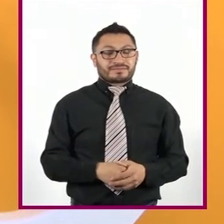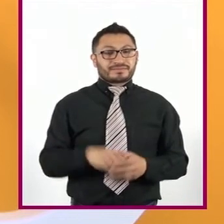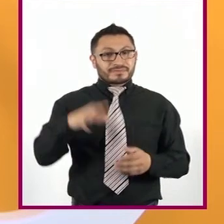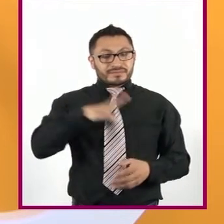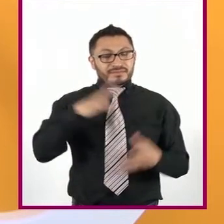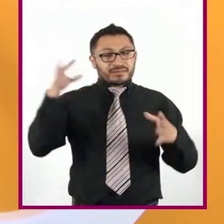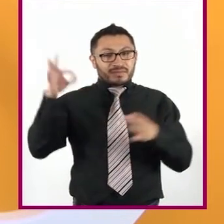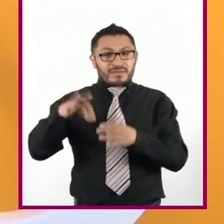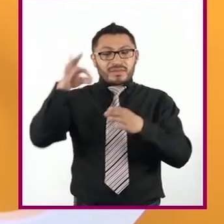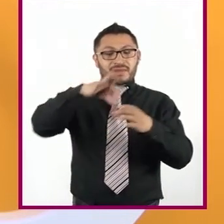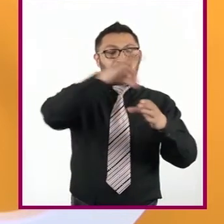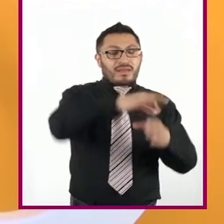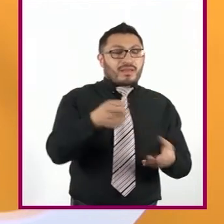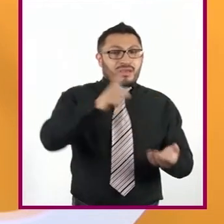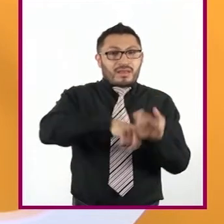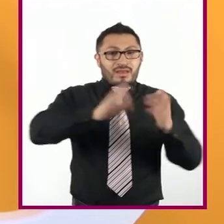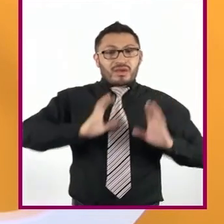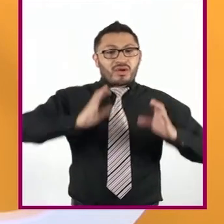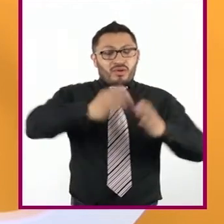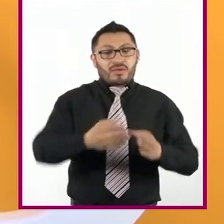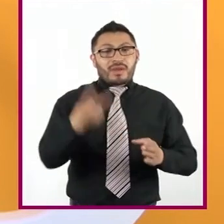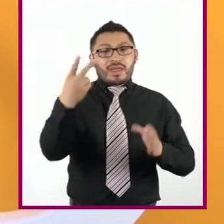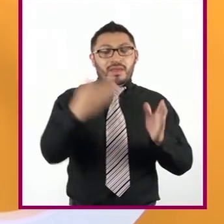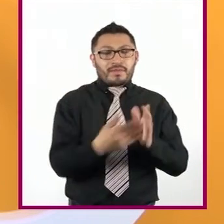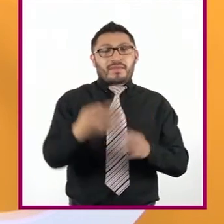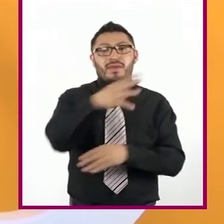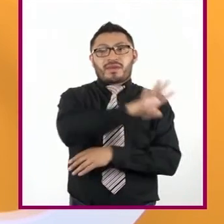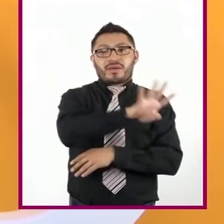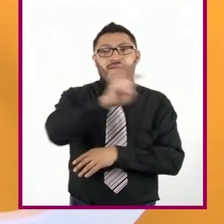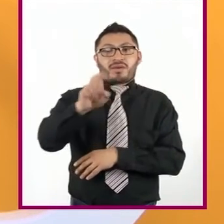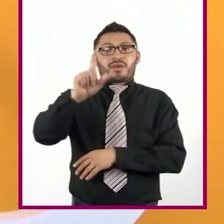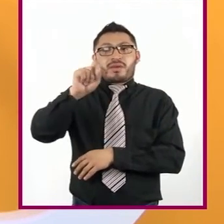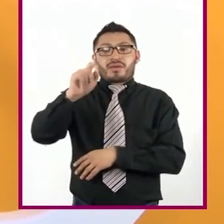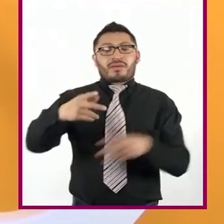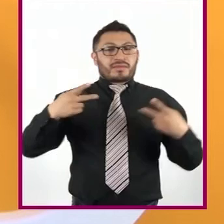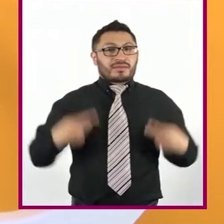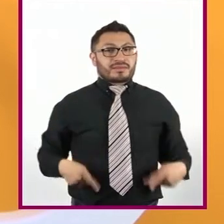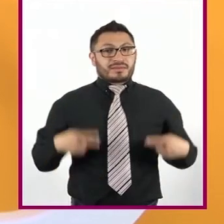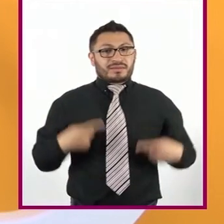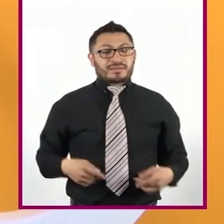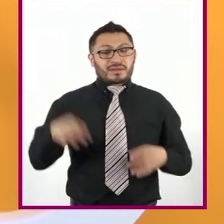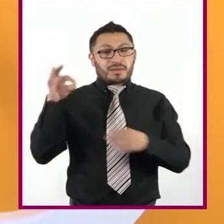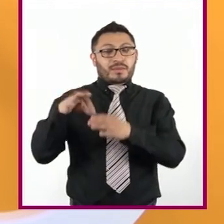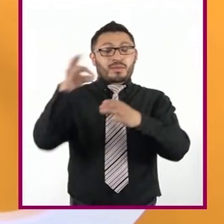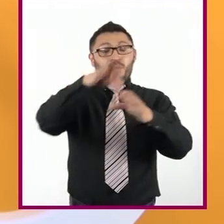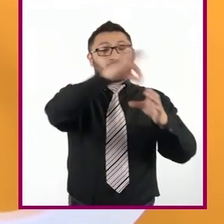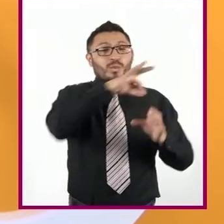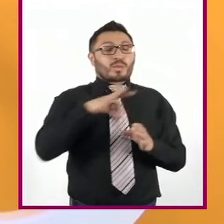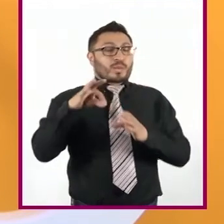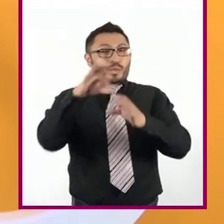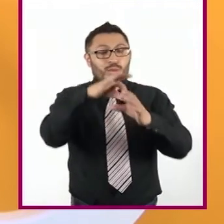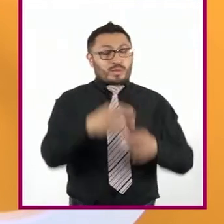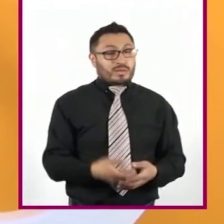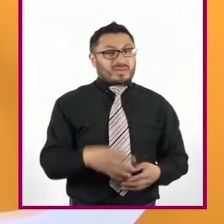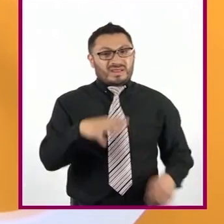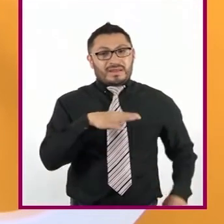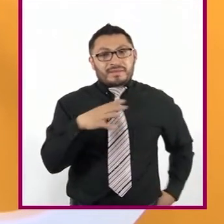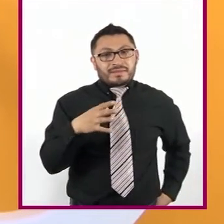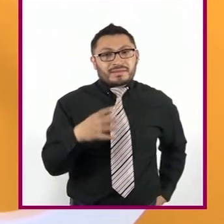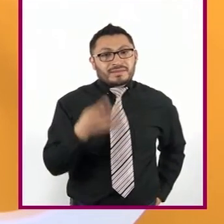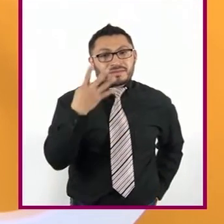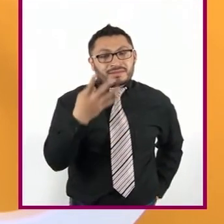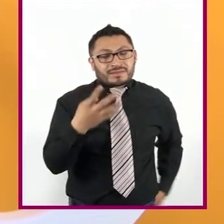de una comunidad conformada por 2.420 personas, votantes, había